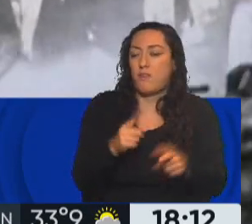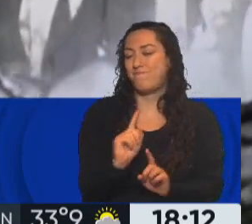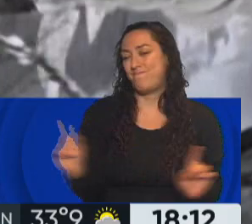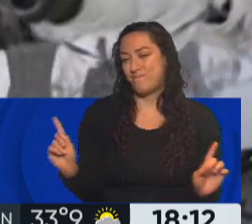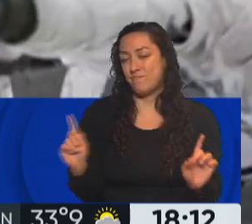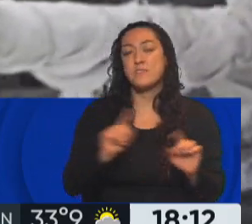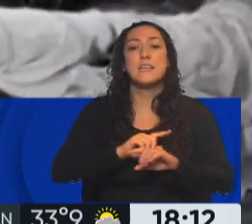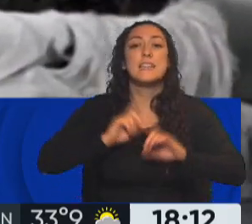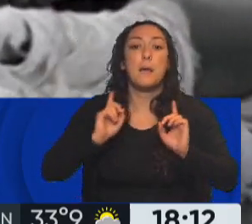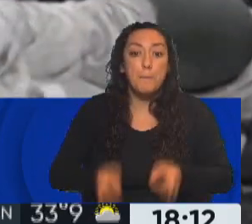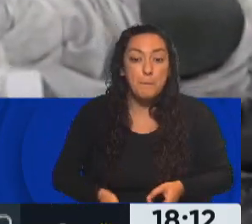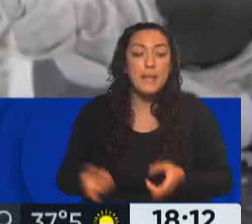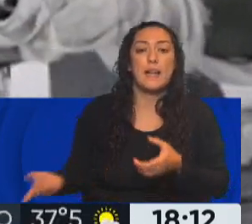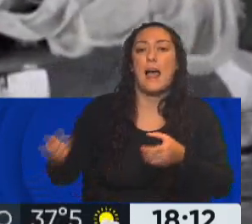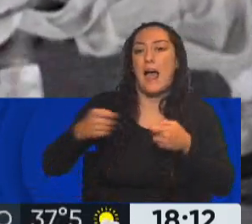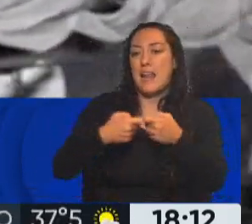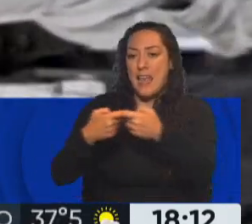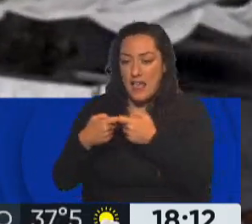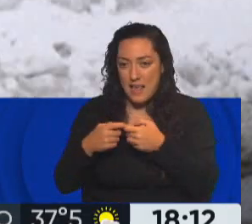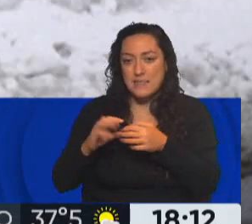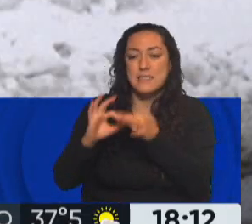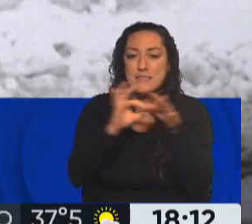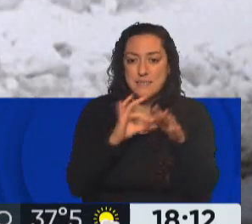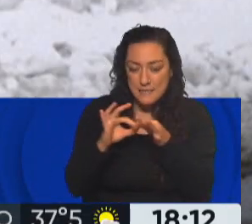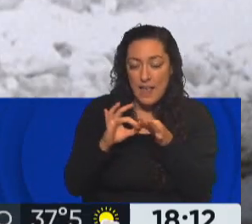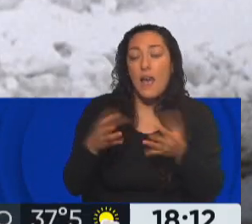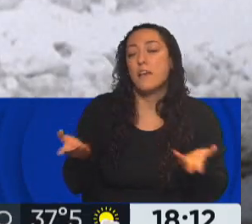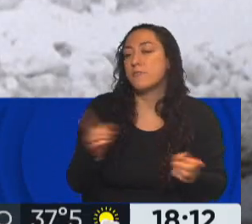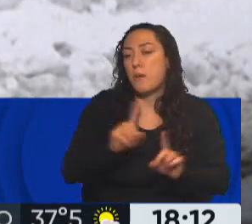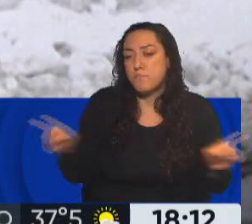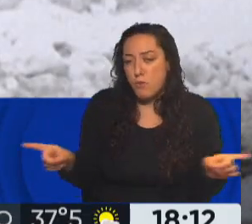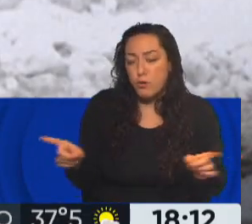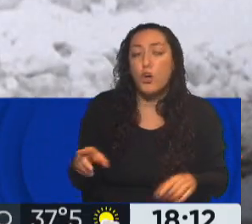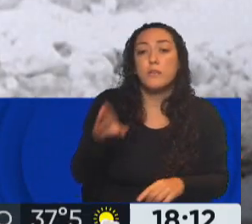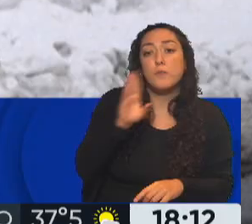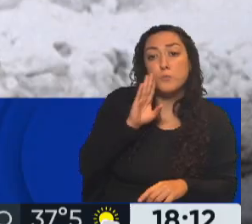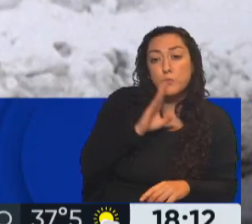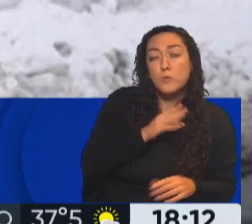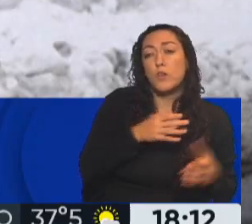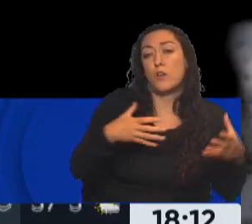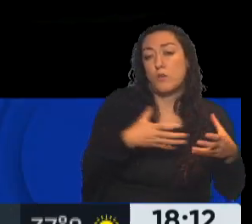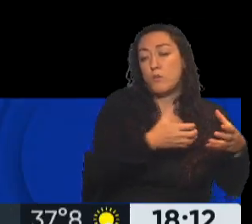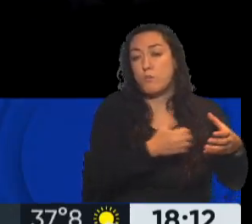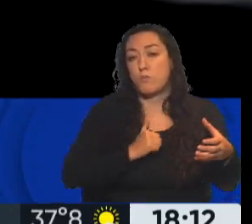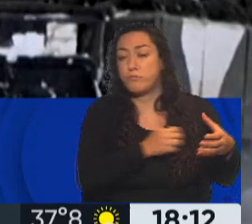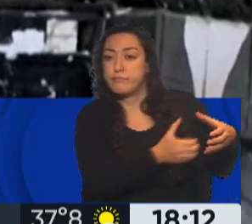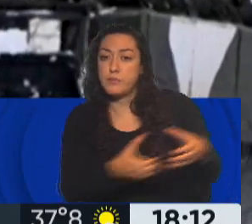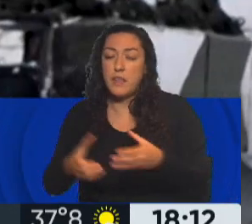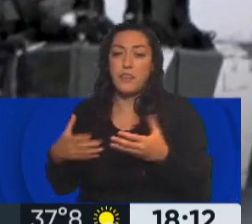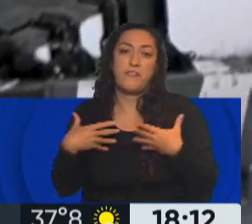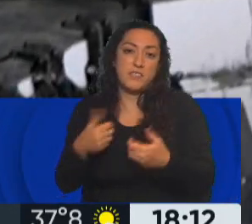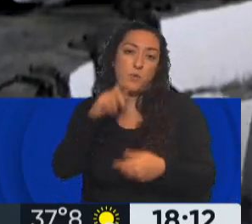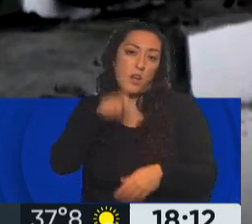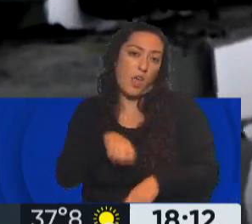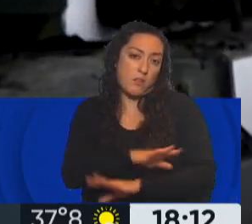Alianza Atlántica. Hegseth también dijo que Estados Unidos no enviará tropas para garantizar la seguridad de Ucrania, de lo que se deduce que el escudo